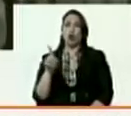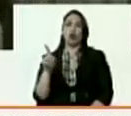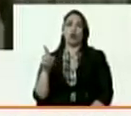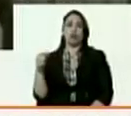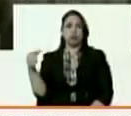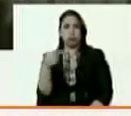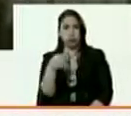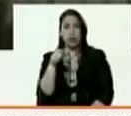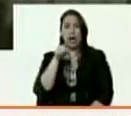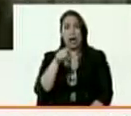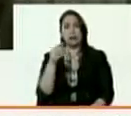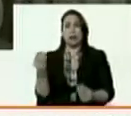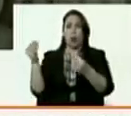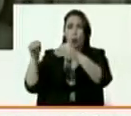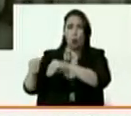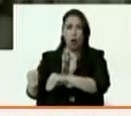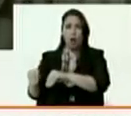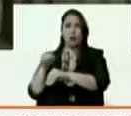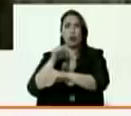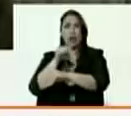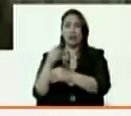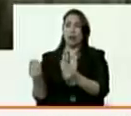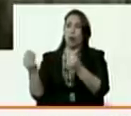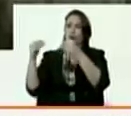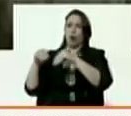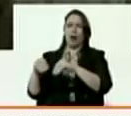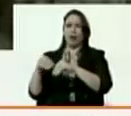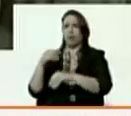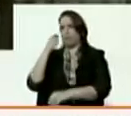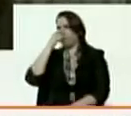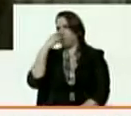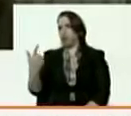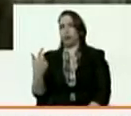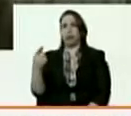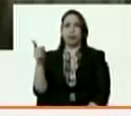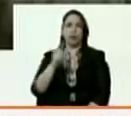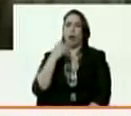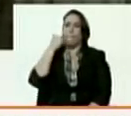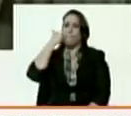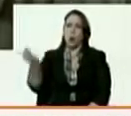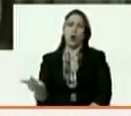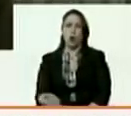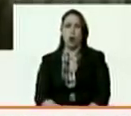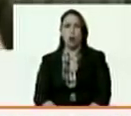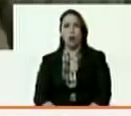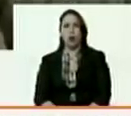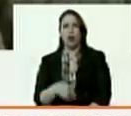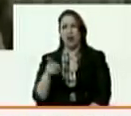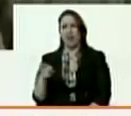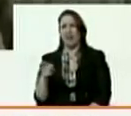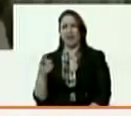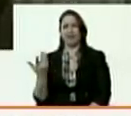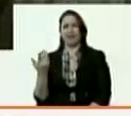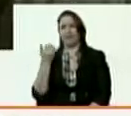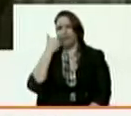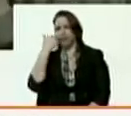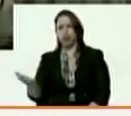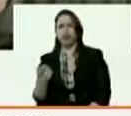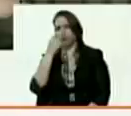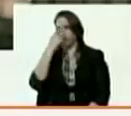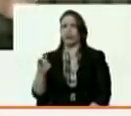a ese tratado. Es un tratado absurdo, no sirve, es obsoleto,